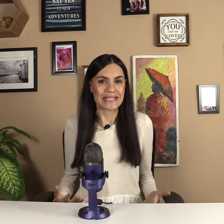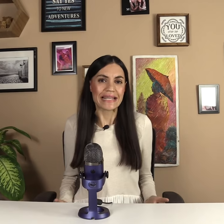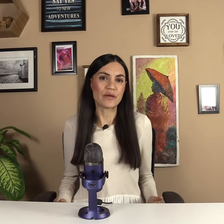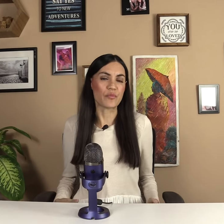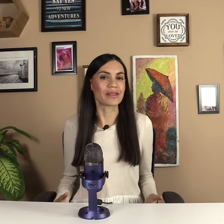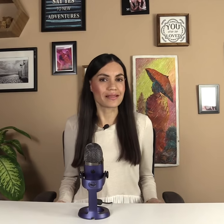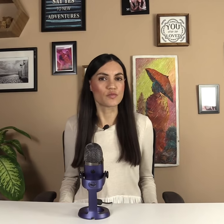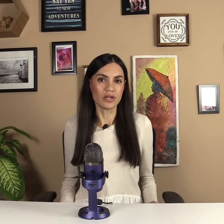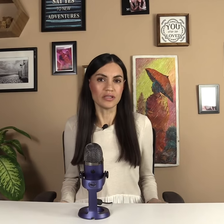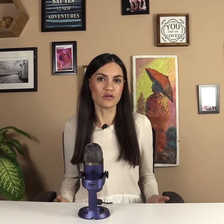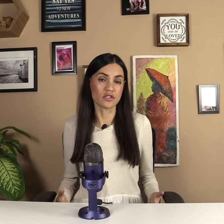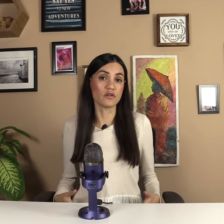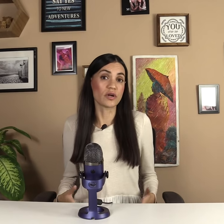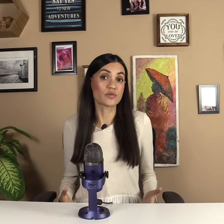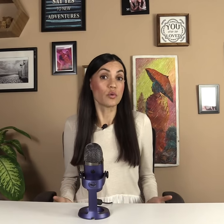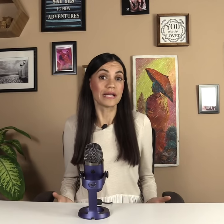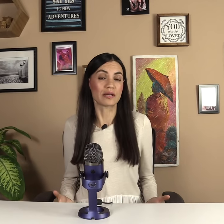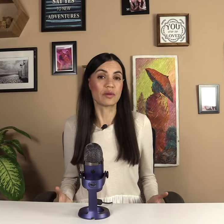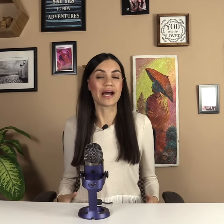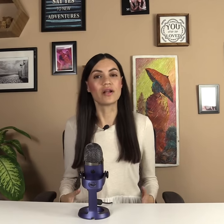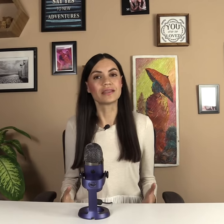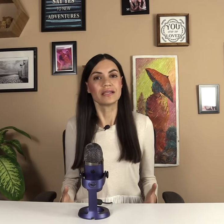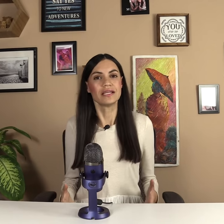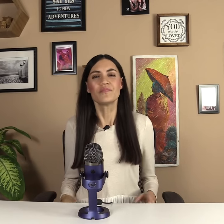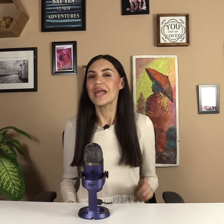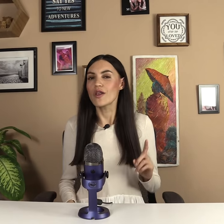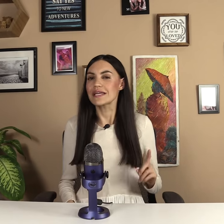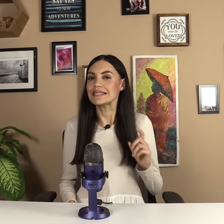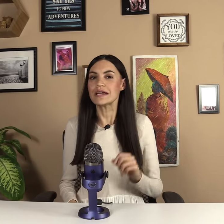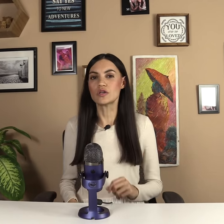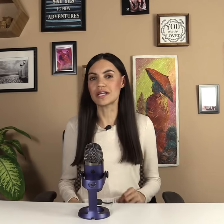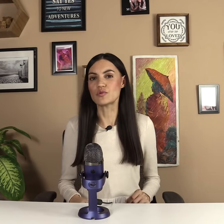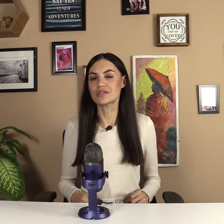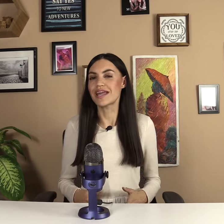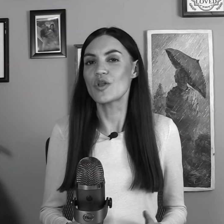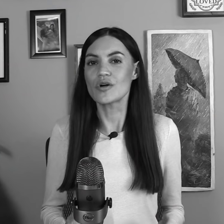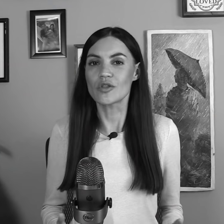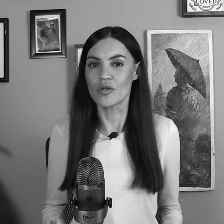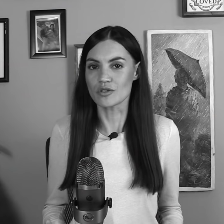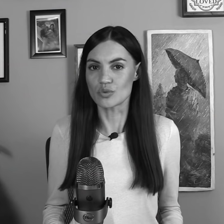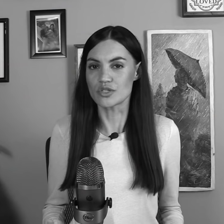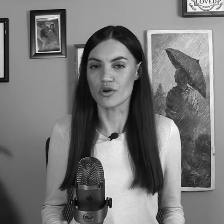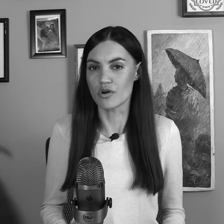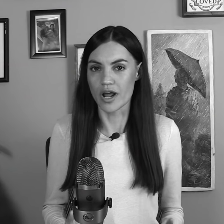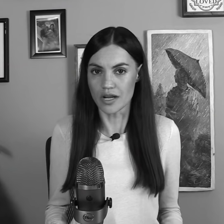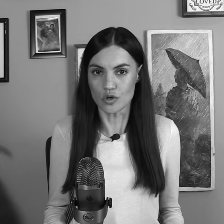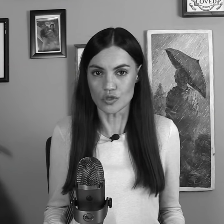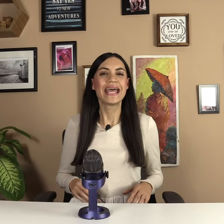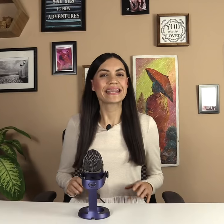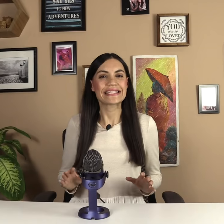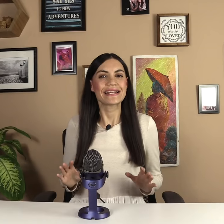a pesar de que importantes políticos y figuras públicas replicaron el trending si encontramos que no todos los tweets fueron